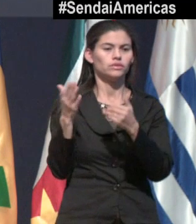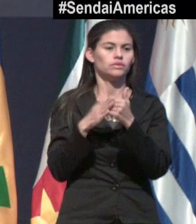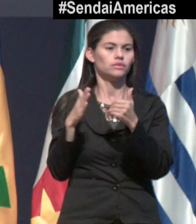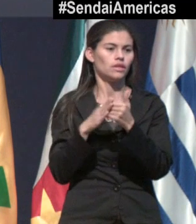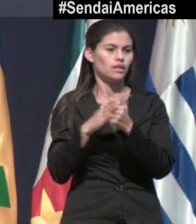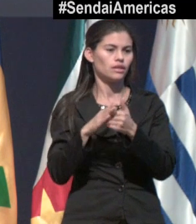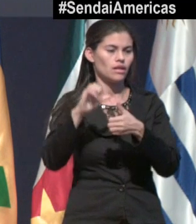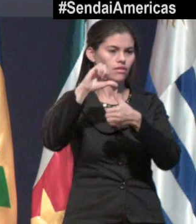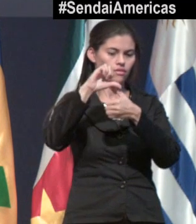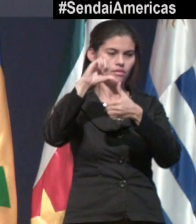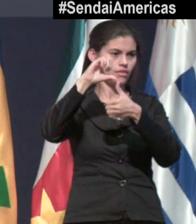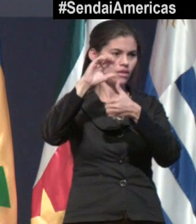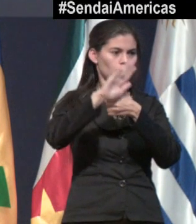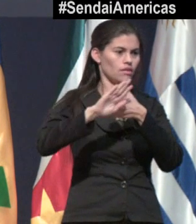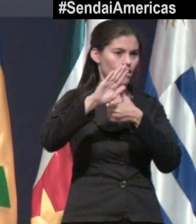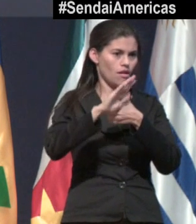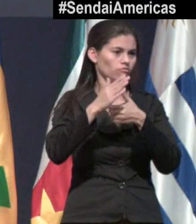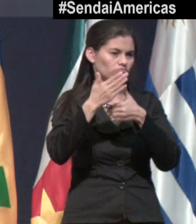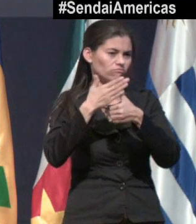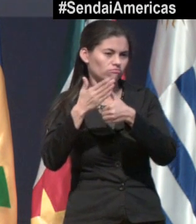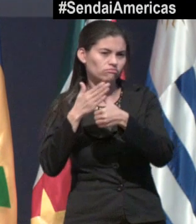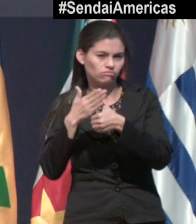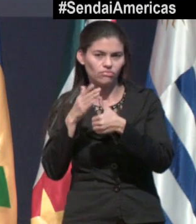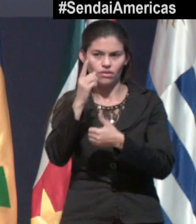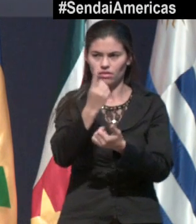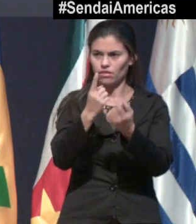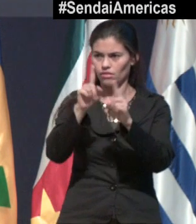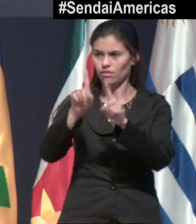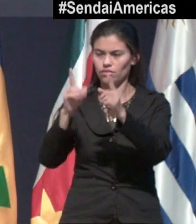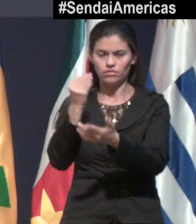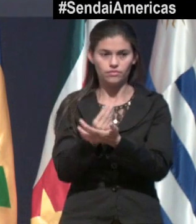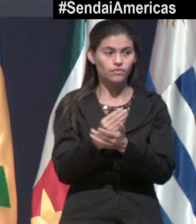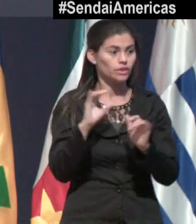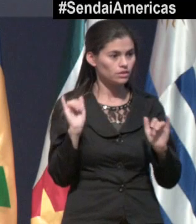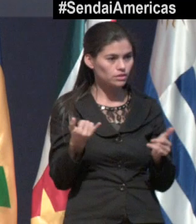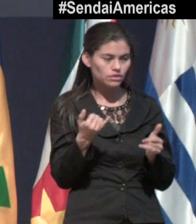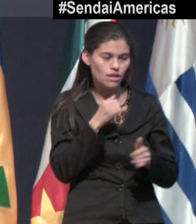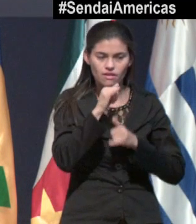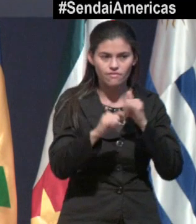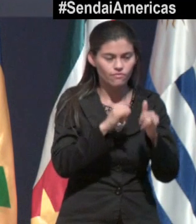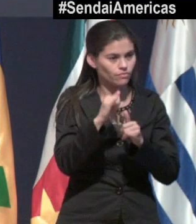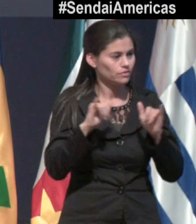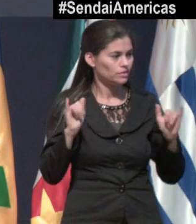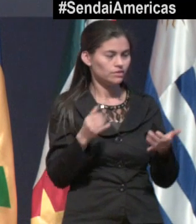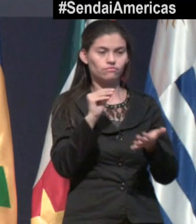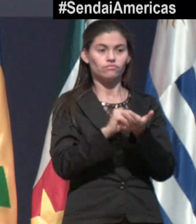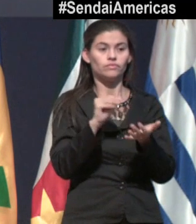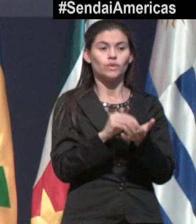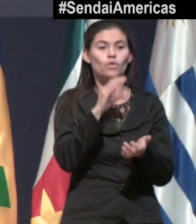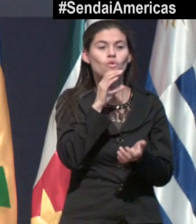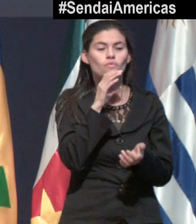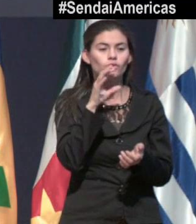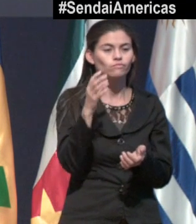del Caribe. Hicimos el mismo ejercicio con los datos sobre ellos, tomando